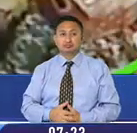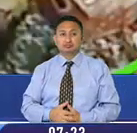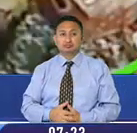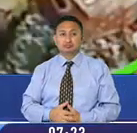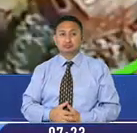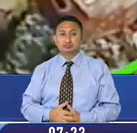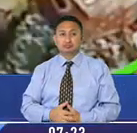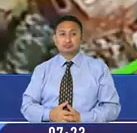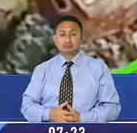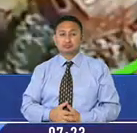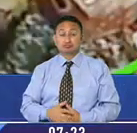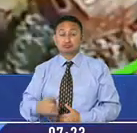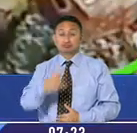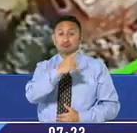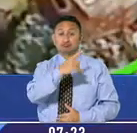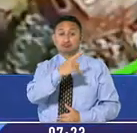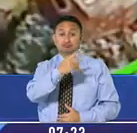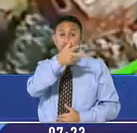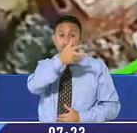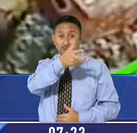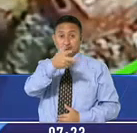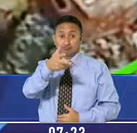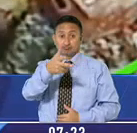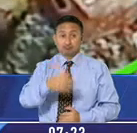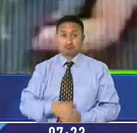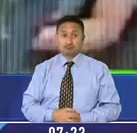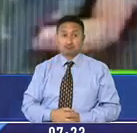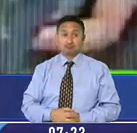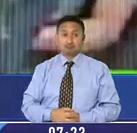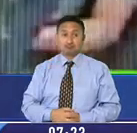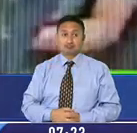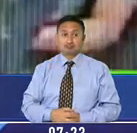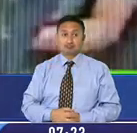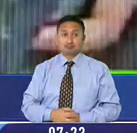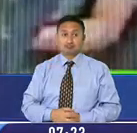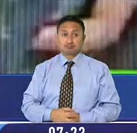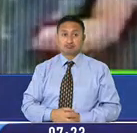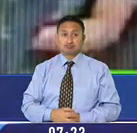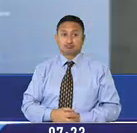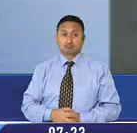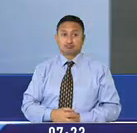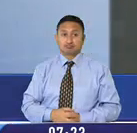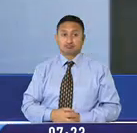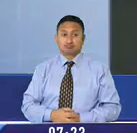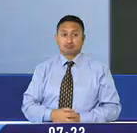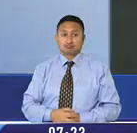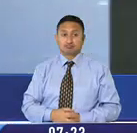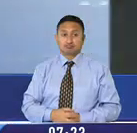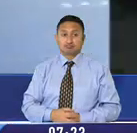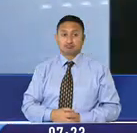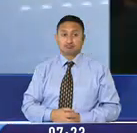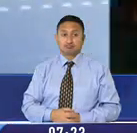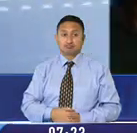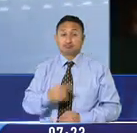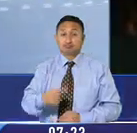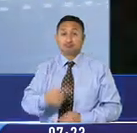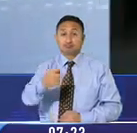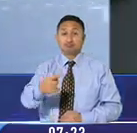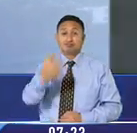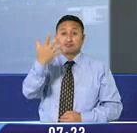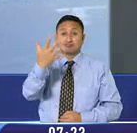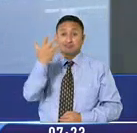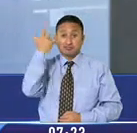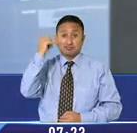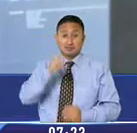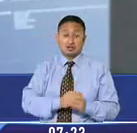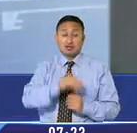vehículo captó el lamentable suceso aquel 8 de abril de 2021. Y apenas pasaban 5 días del